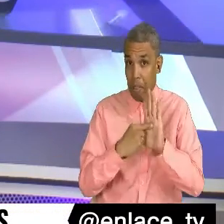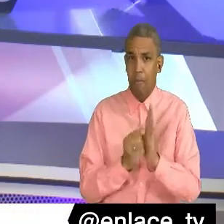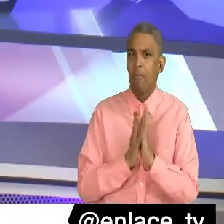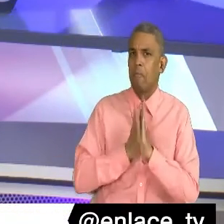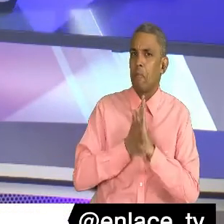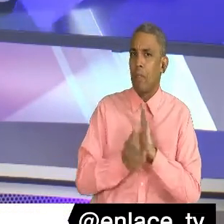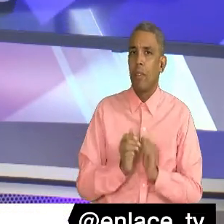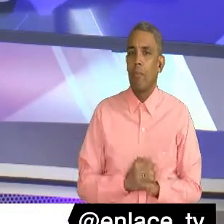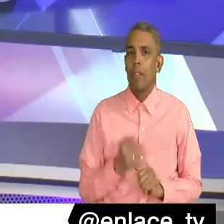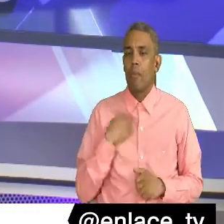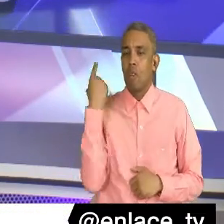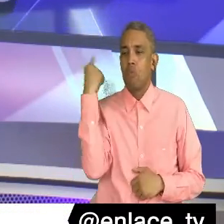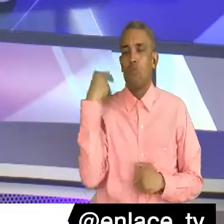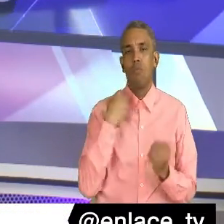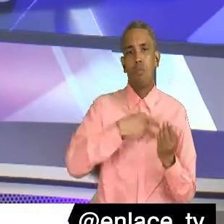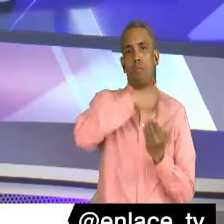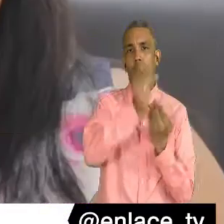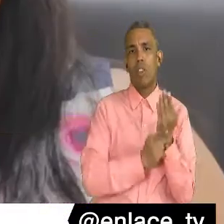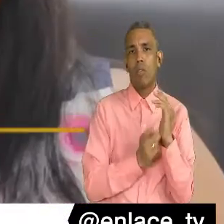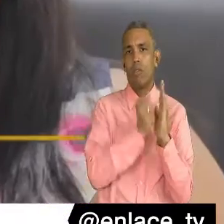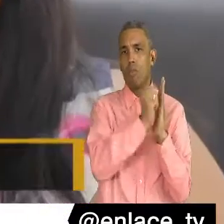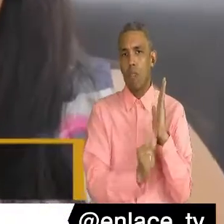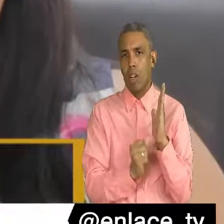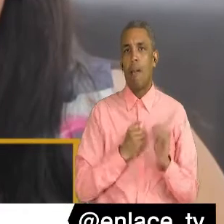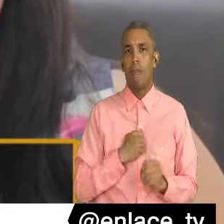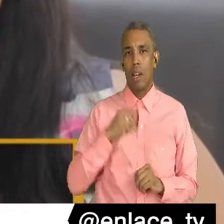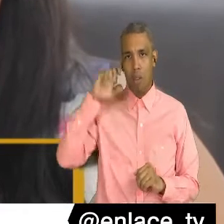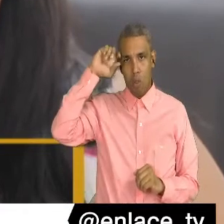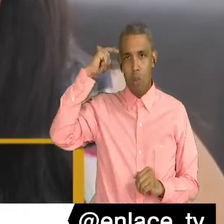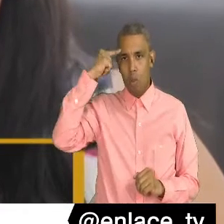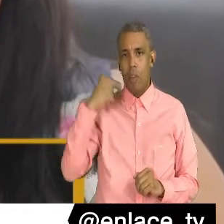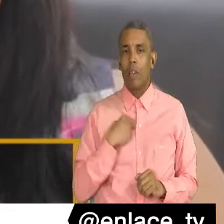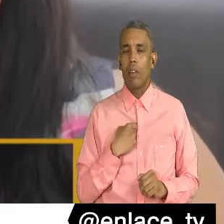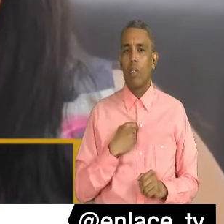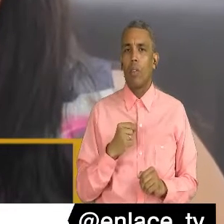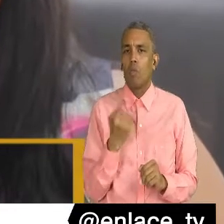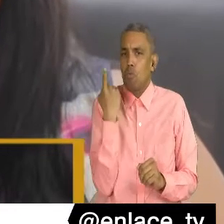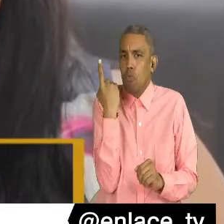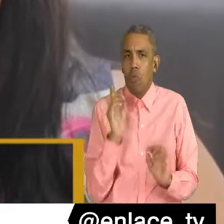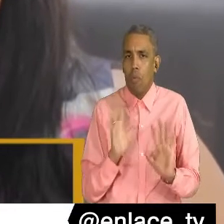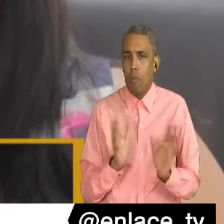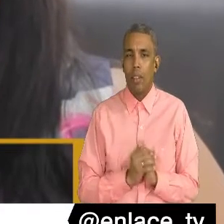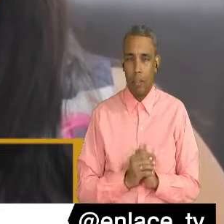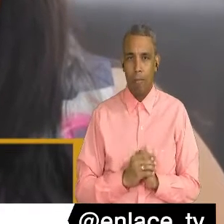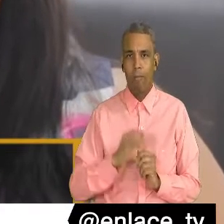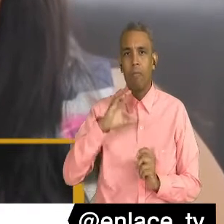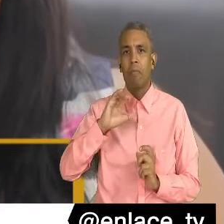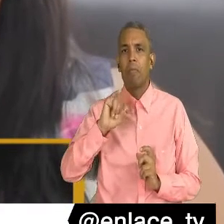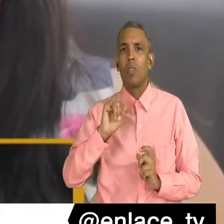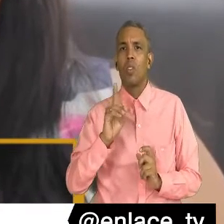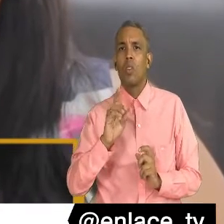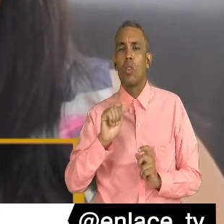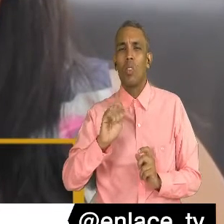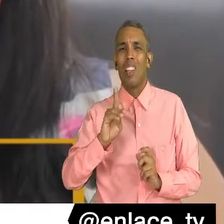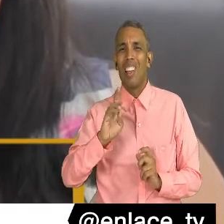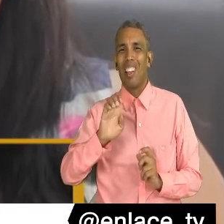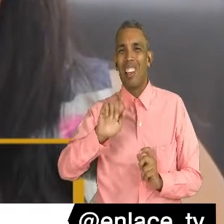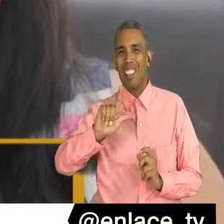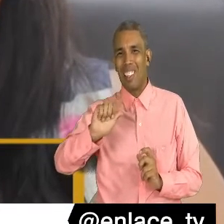es la Ciudadela Centenario. Nosotros no estamos de acuerdo con este tipo de invasiones. Se van a tomar y se están tomando